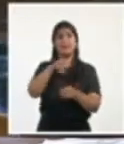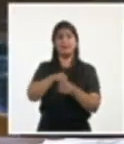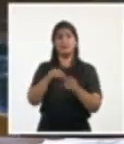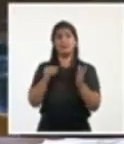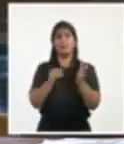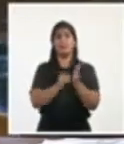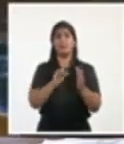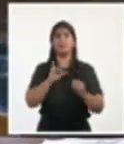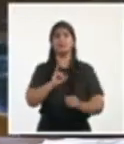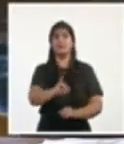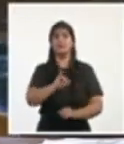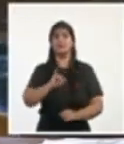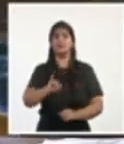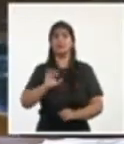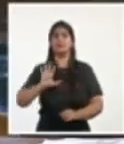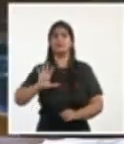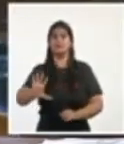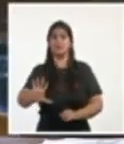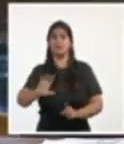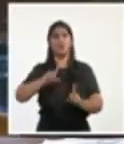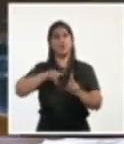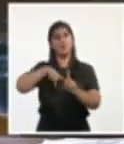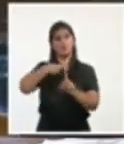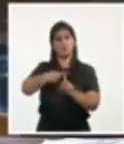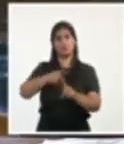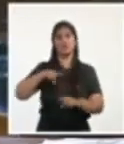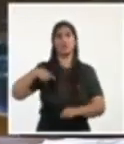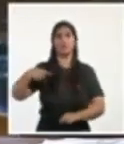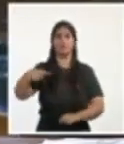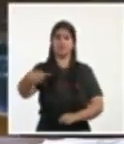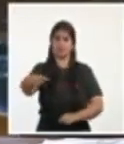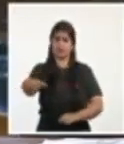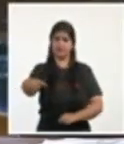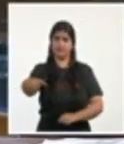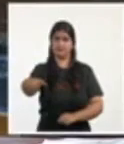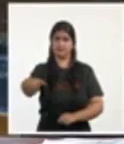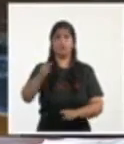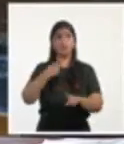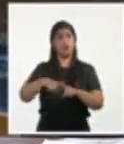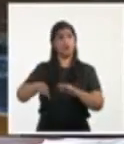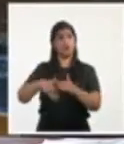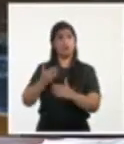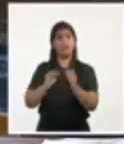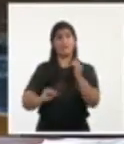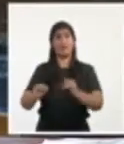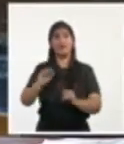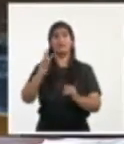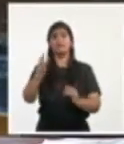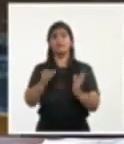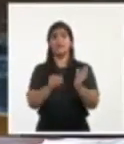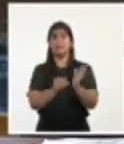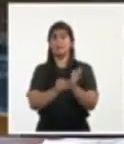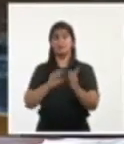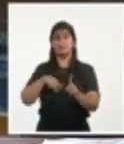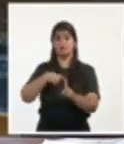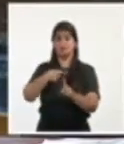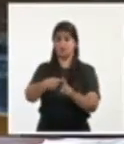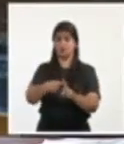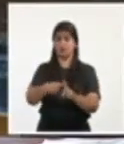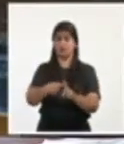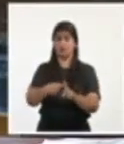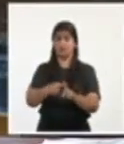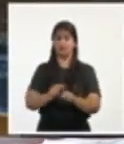1.665 casos promedios al día, aunque ha tenido días de más de 3.000 casos. La Habana con 554, Camagüey